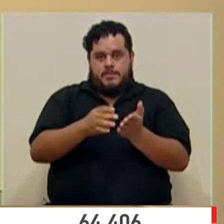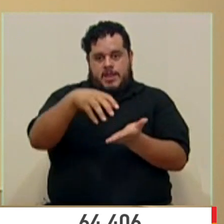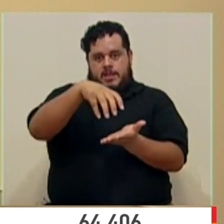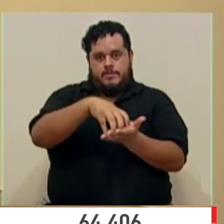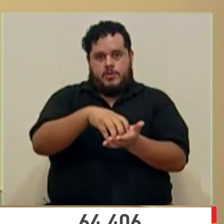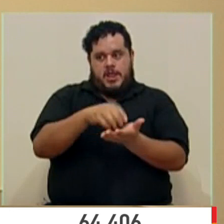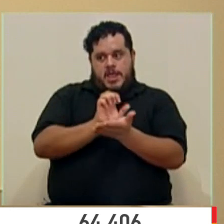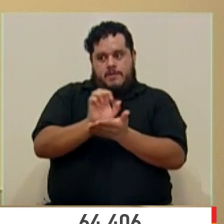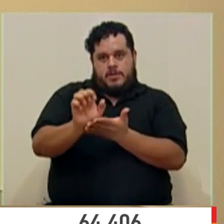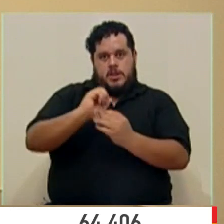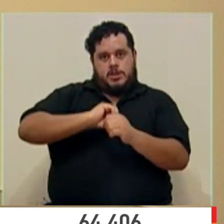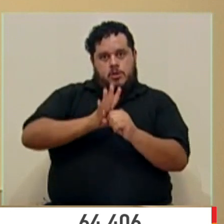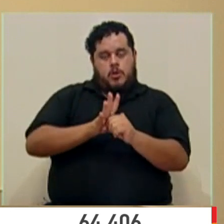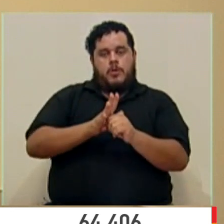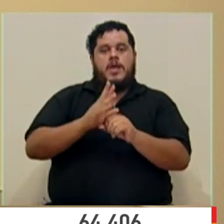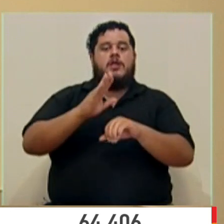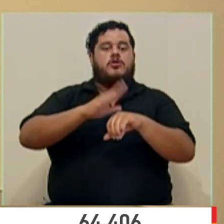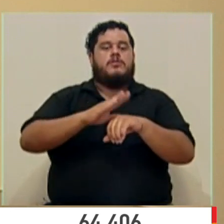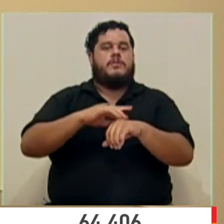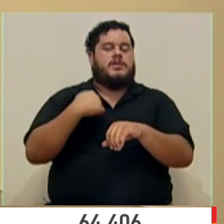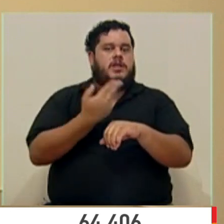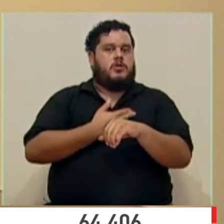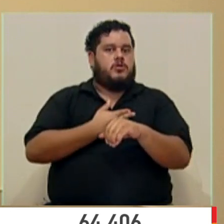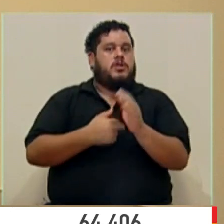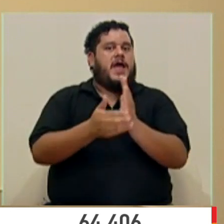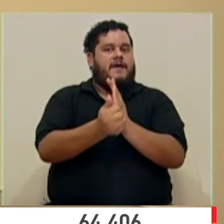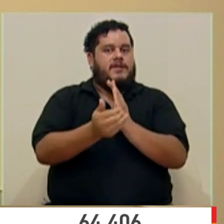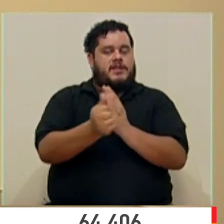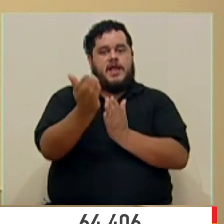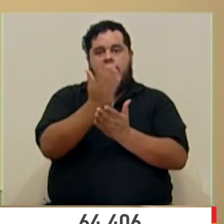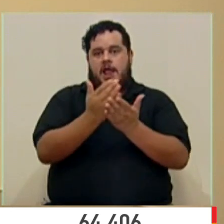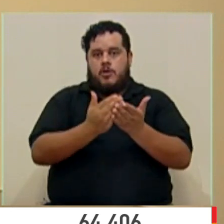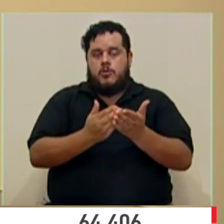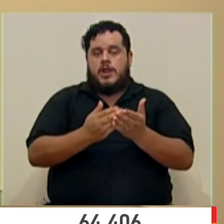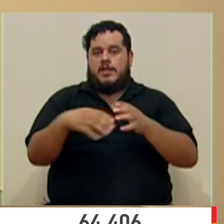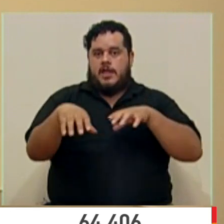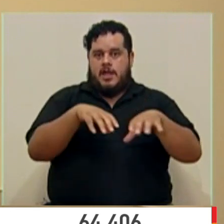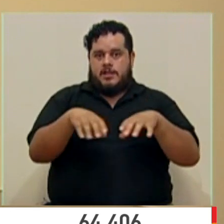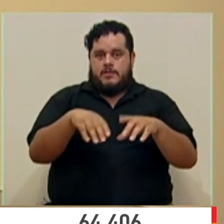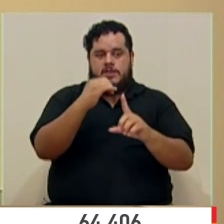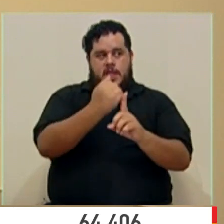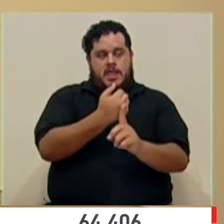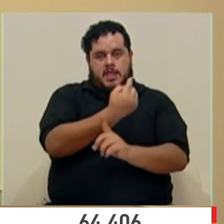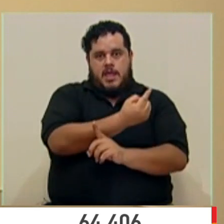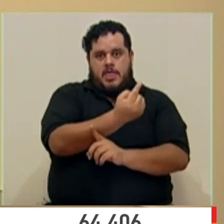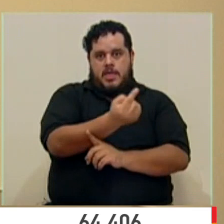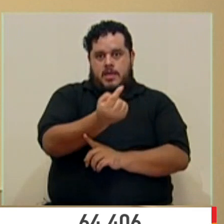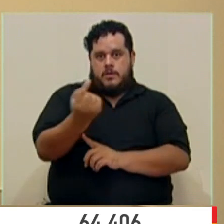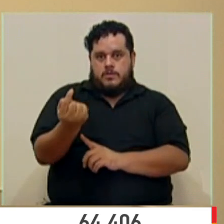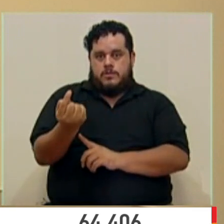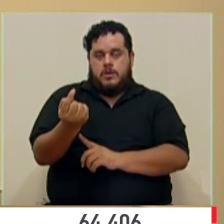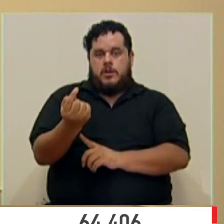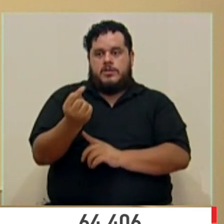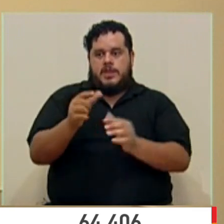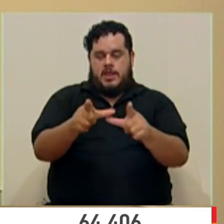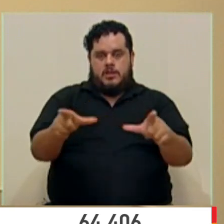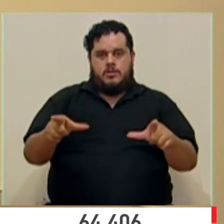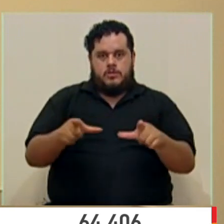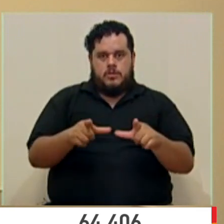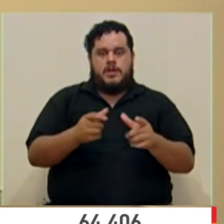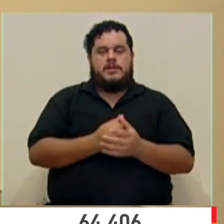por COVID es lo que nos permite habilitar ciertas actividades en cada uno de los